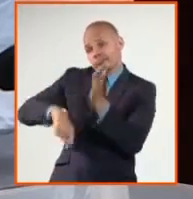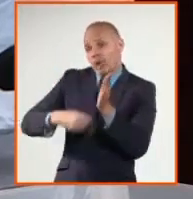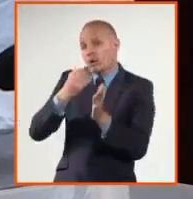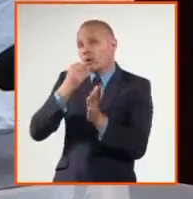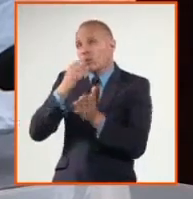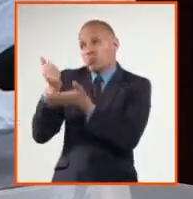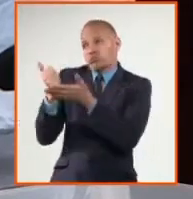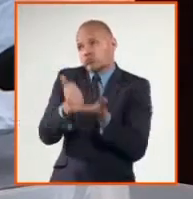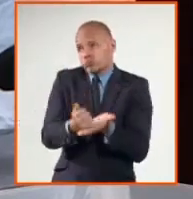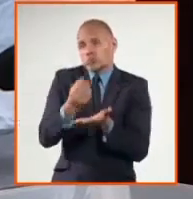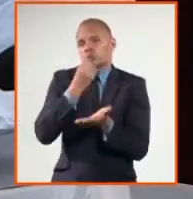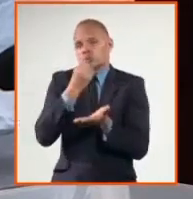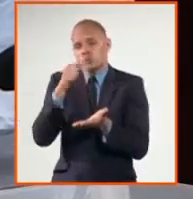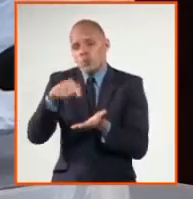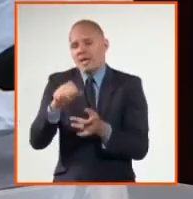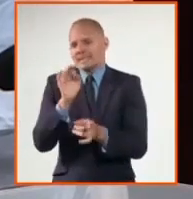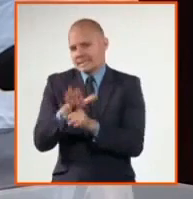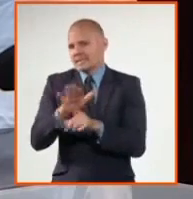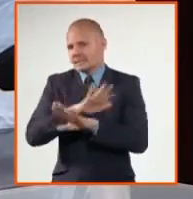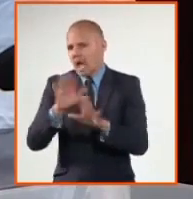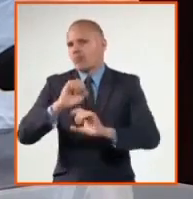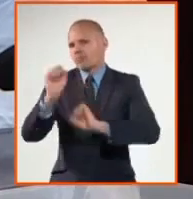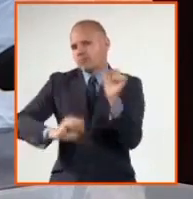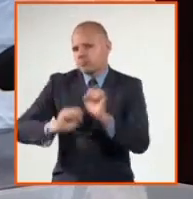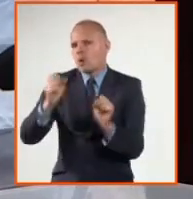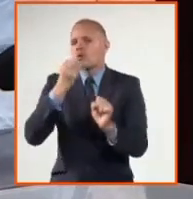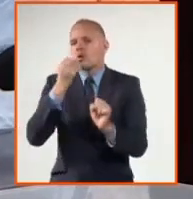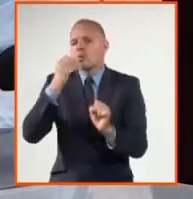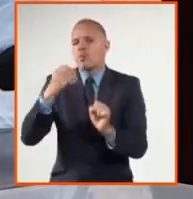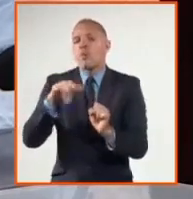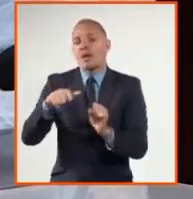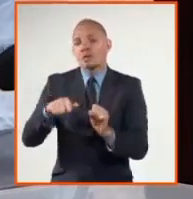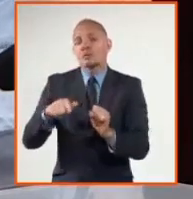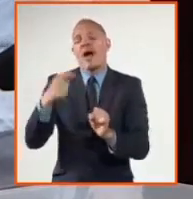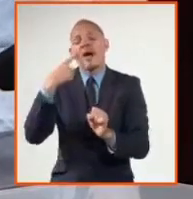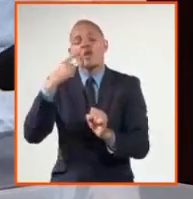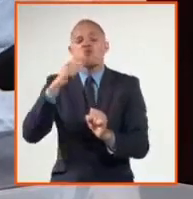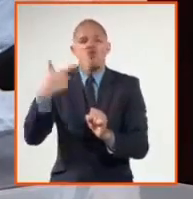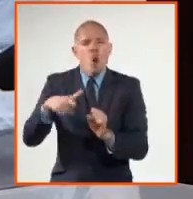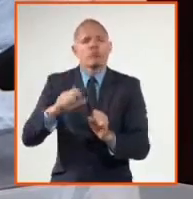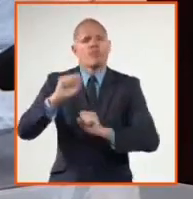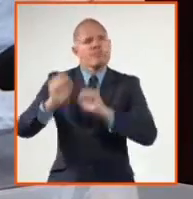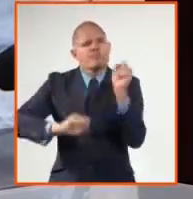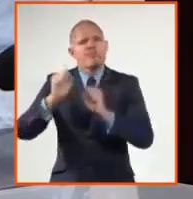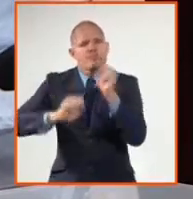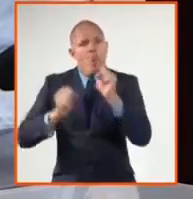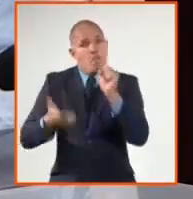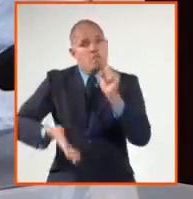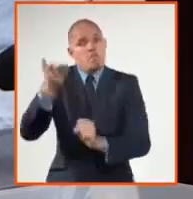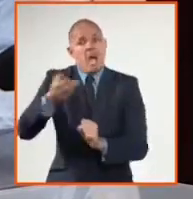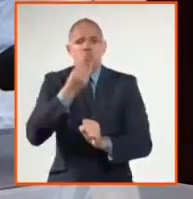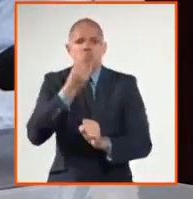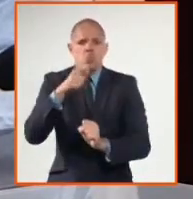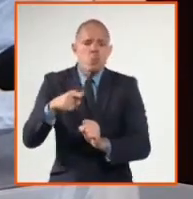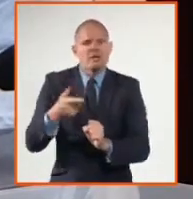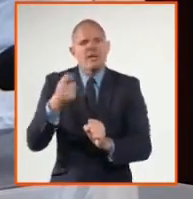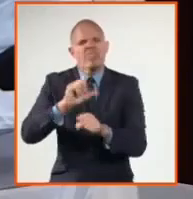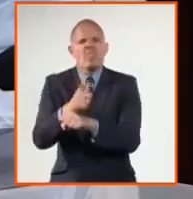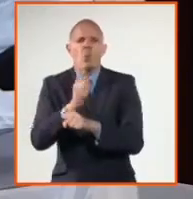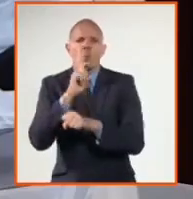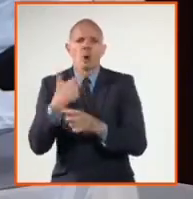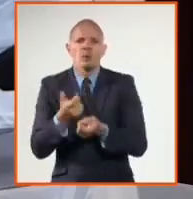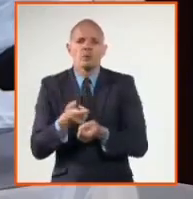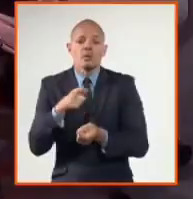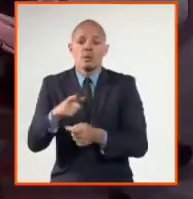con seguridad y que a la vez pueda mantener una carga superior al mínimo técnico pudiera ser unos 40 días que ese